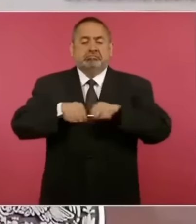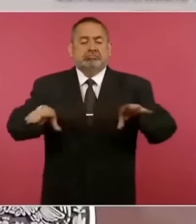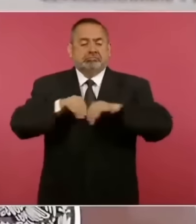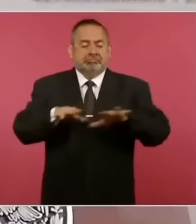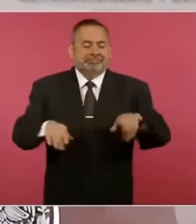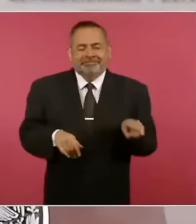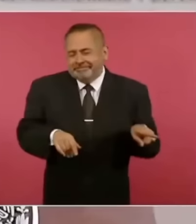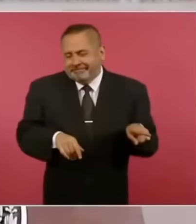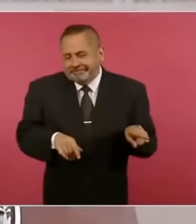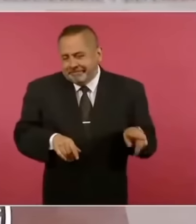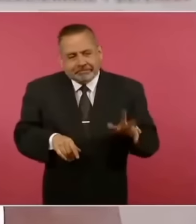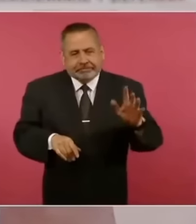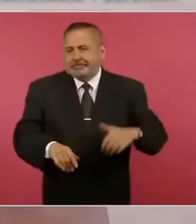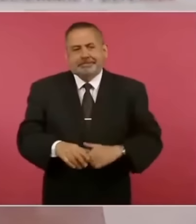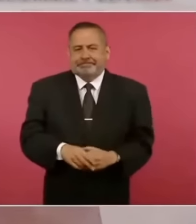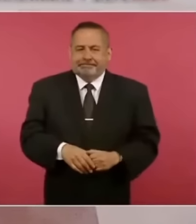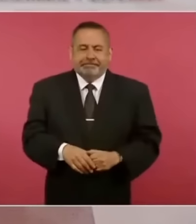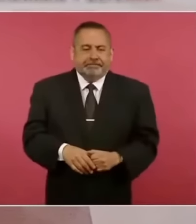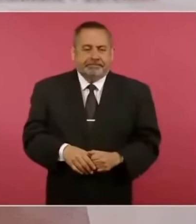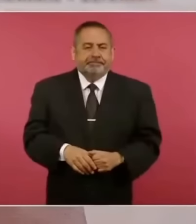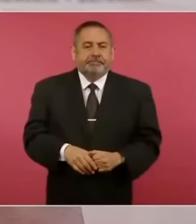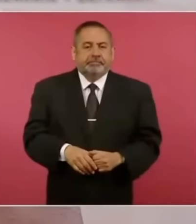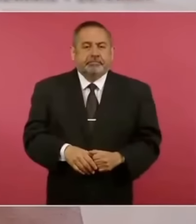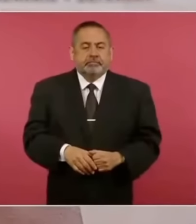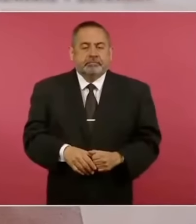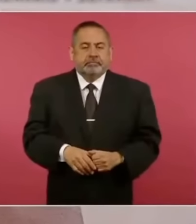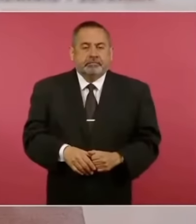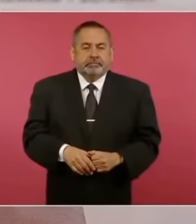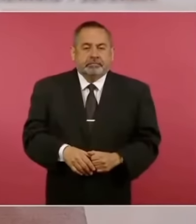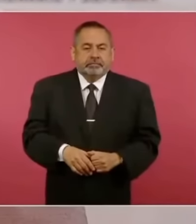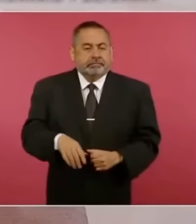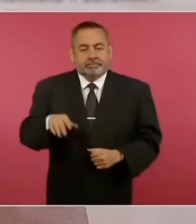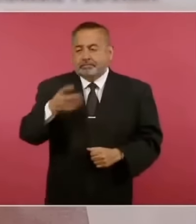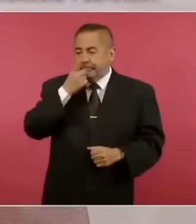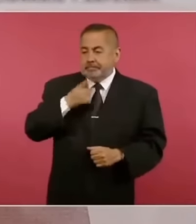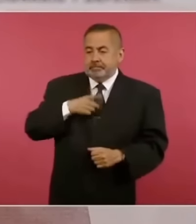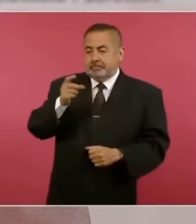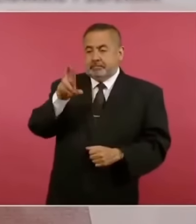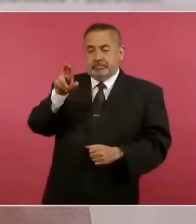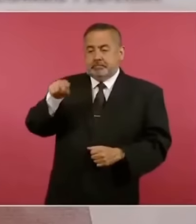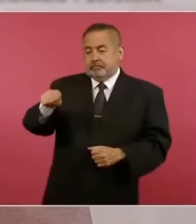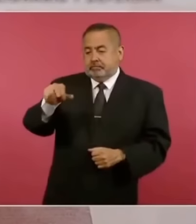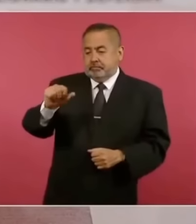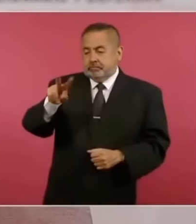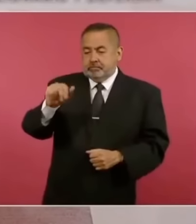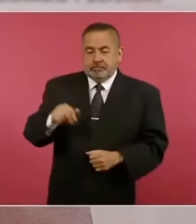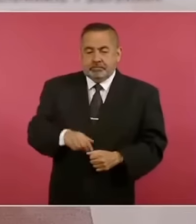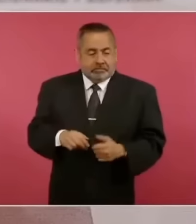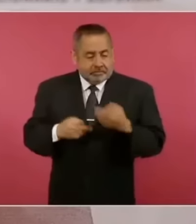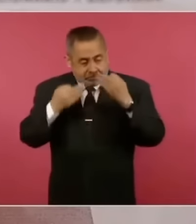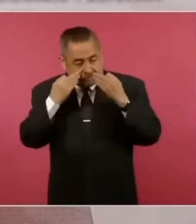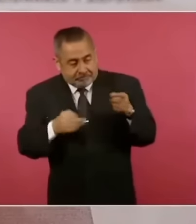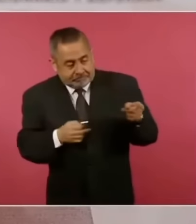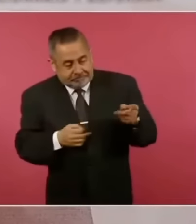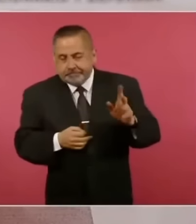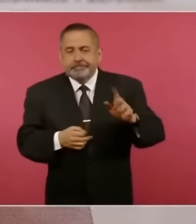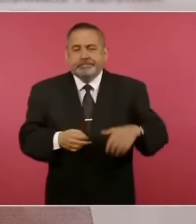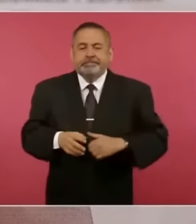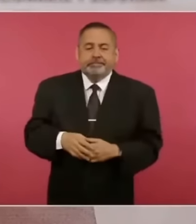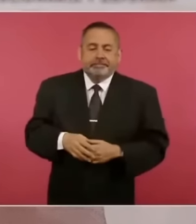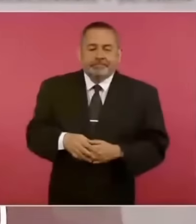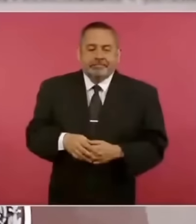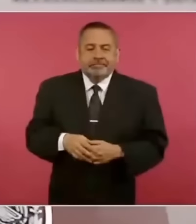plural decía este el doctor nav mire and